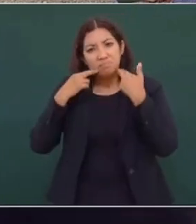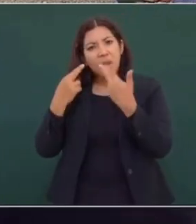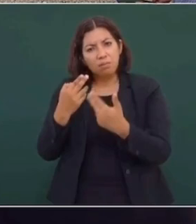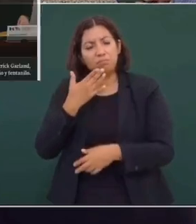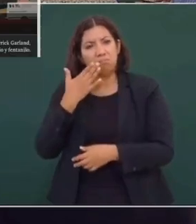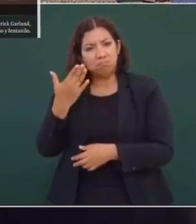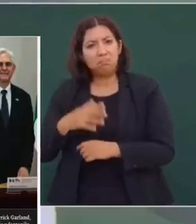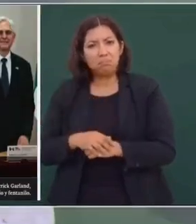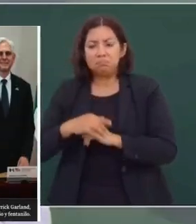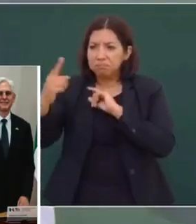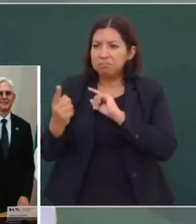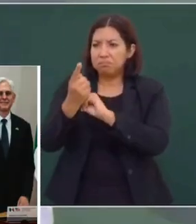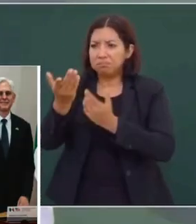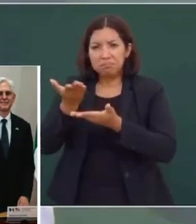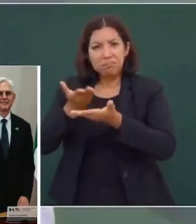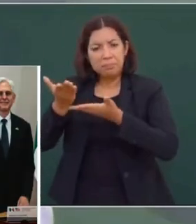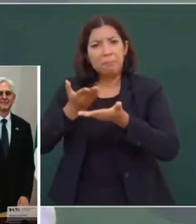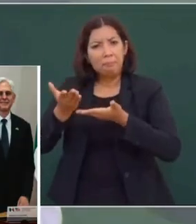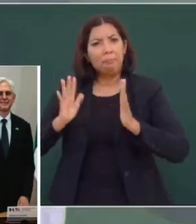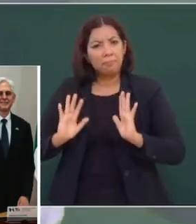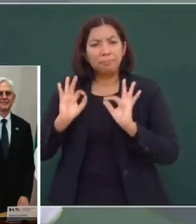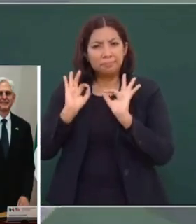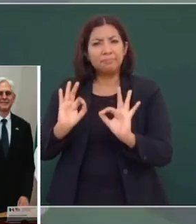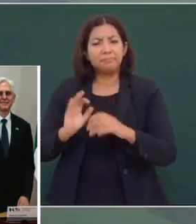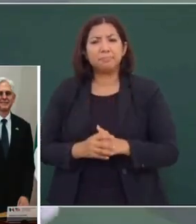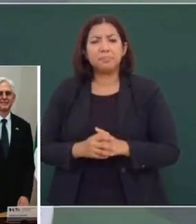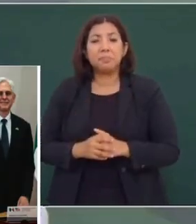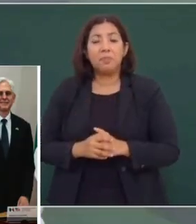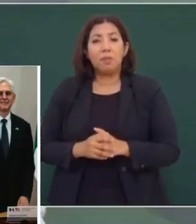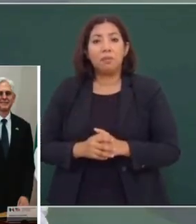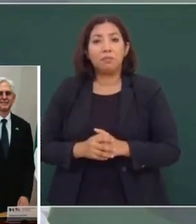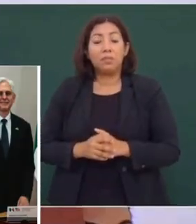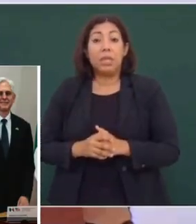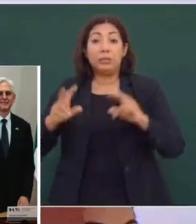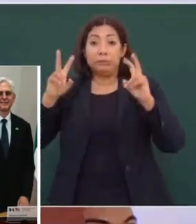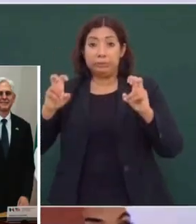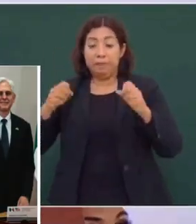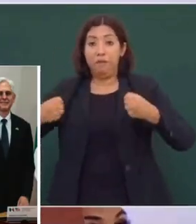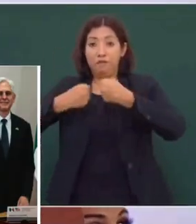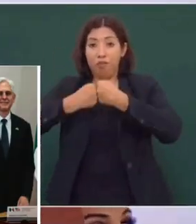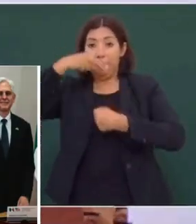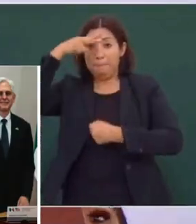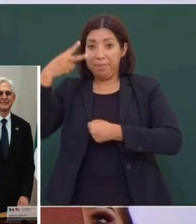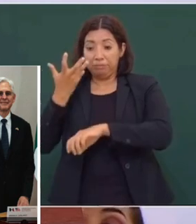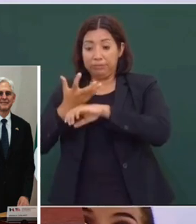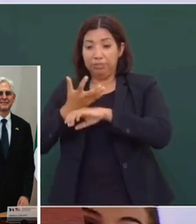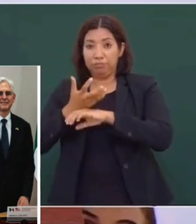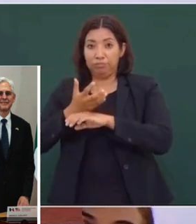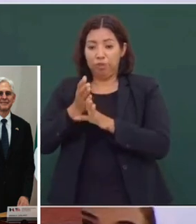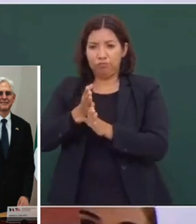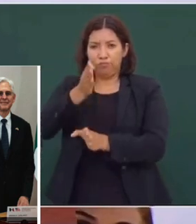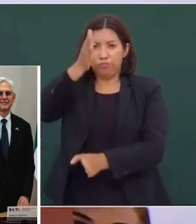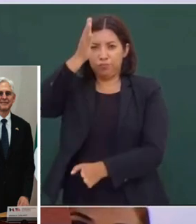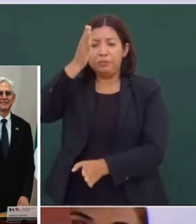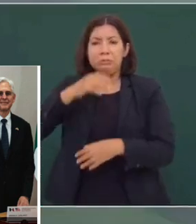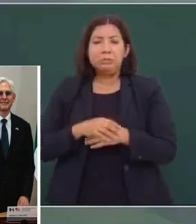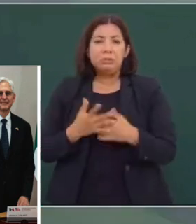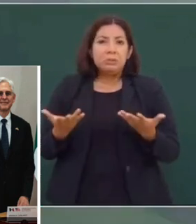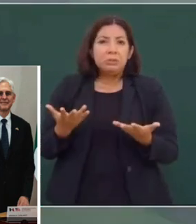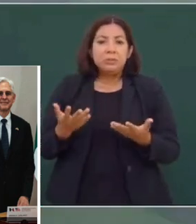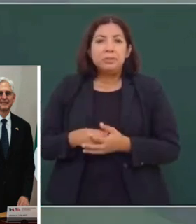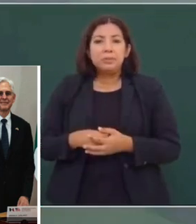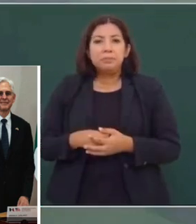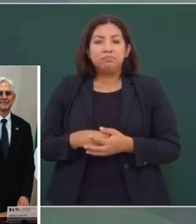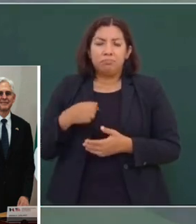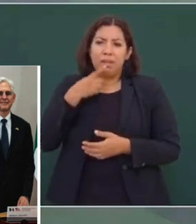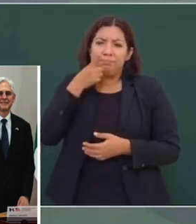encuentro, con buenos resultados. En el caso del muro, se planteó de que pues nosotros no pensamos que esa